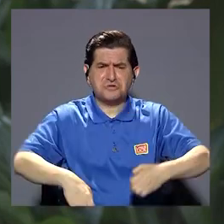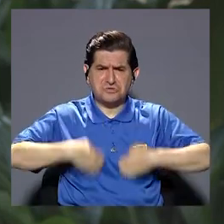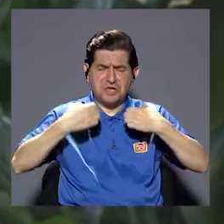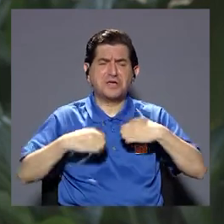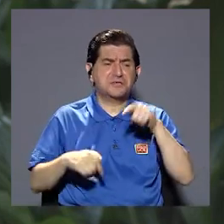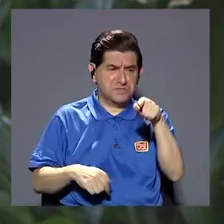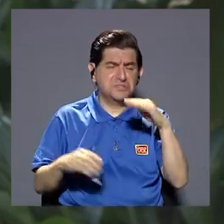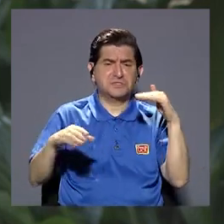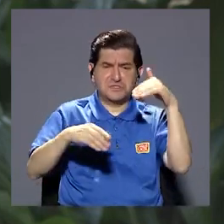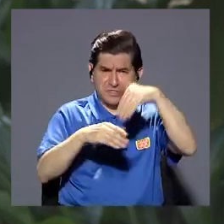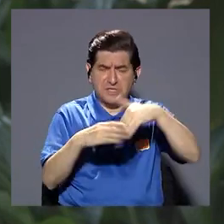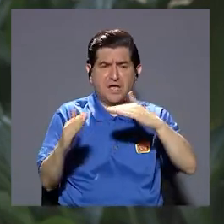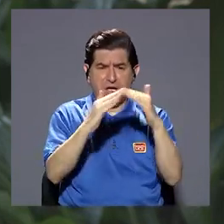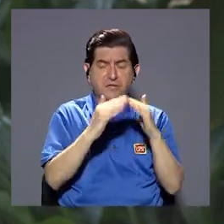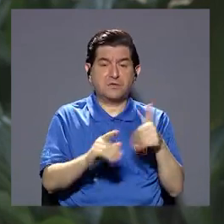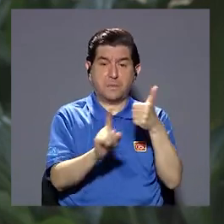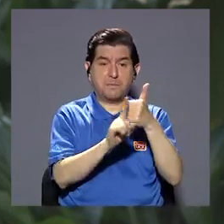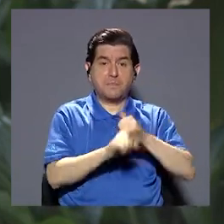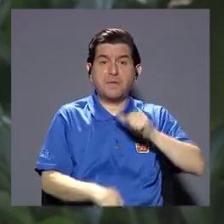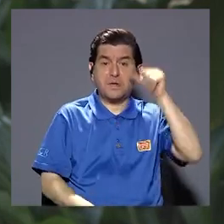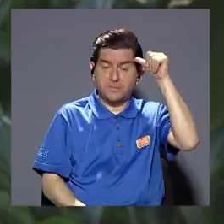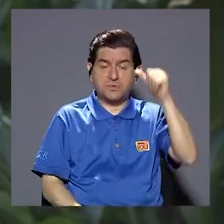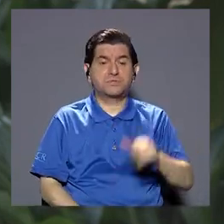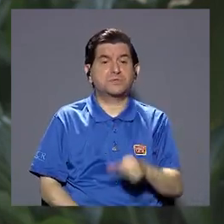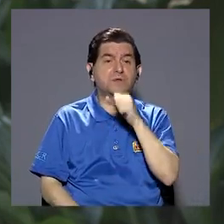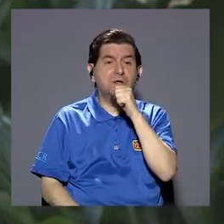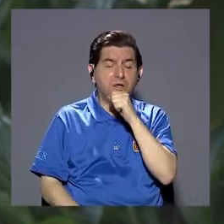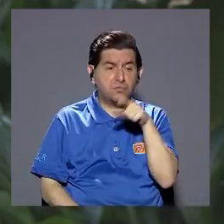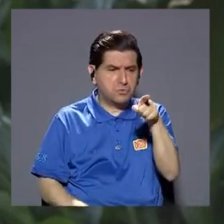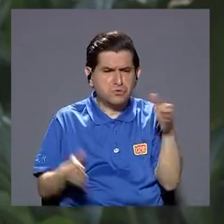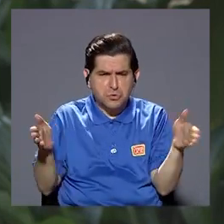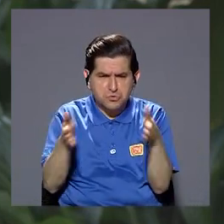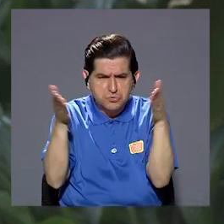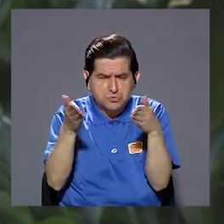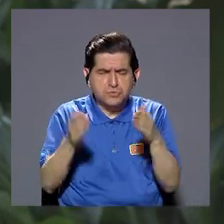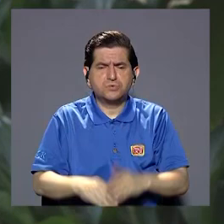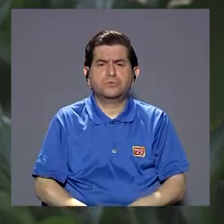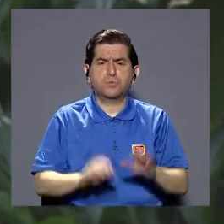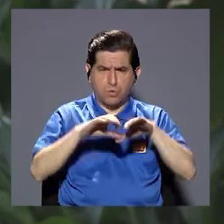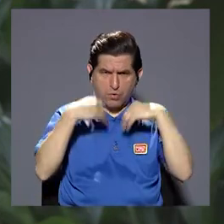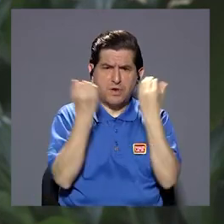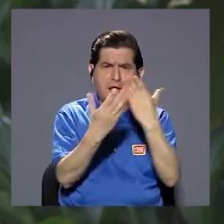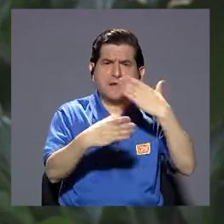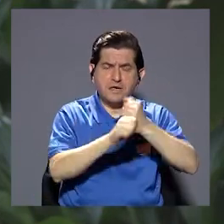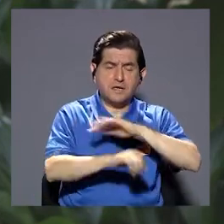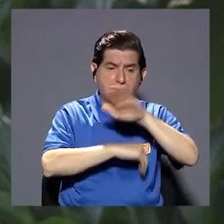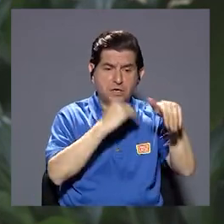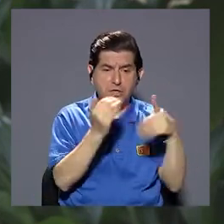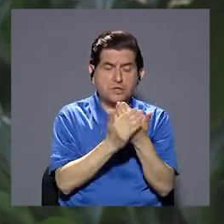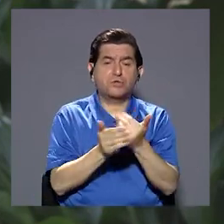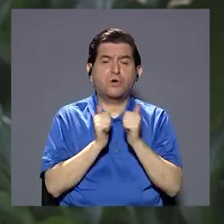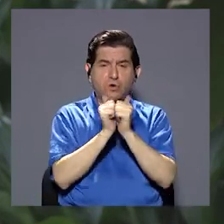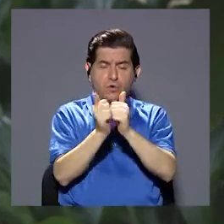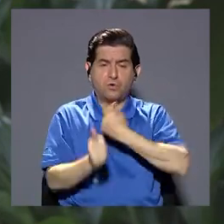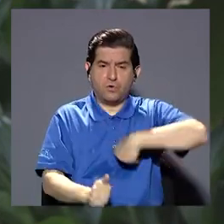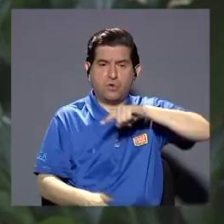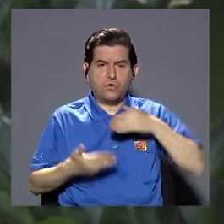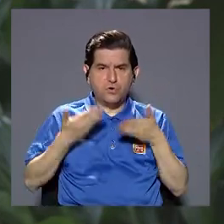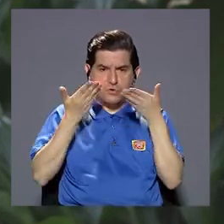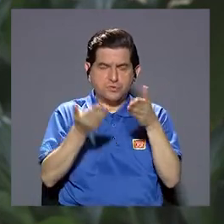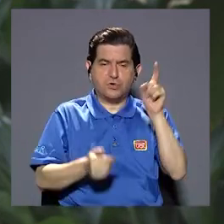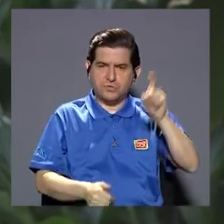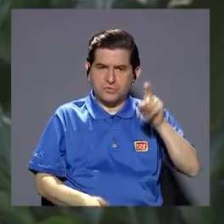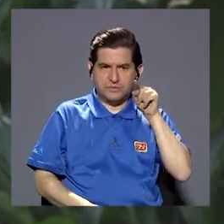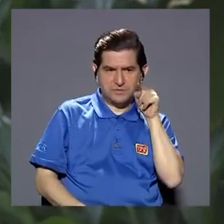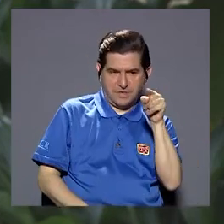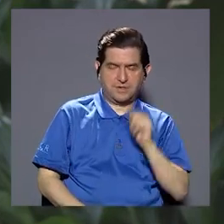ejemplo en Escazú son por ejemplo algunos grupos organizados de adultos mayores que tienen muchos años de existir en la comunidad que son los propios adultos